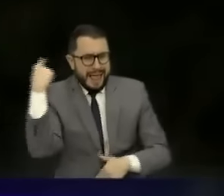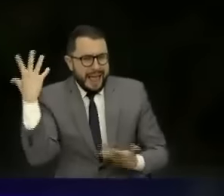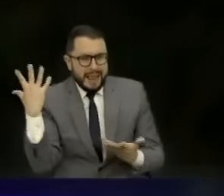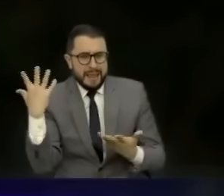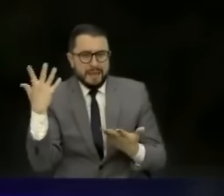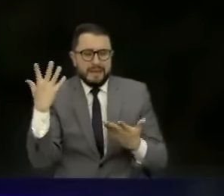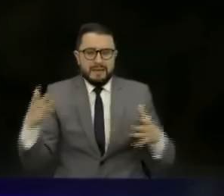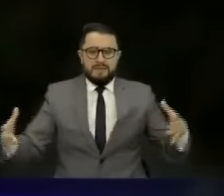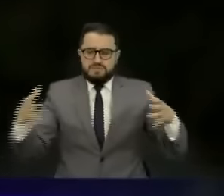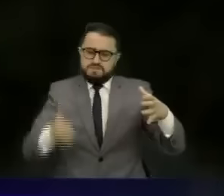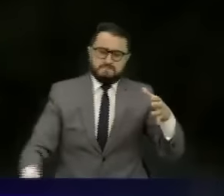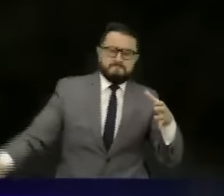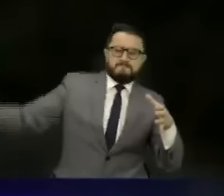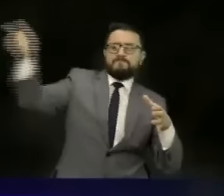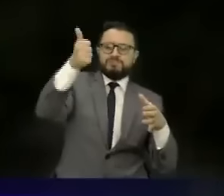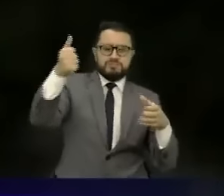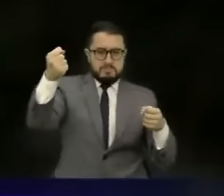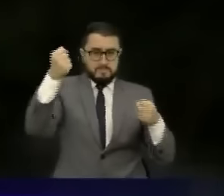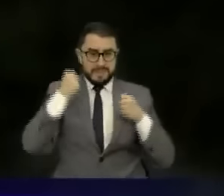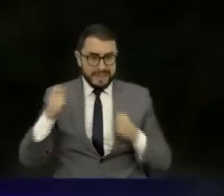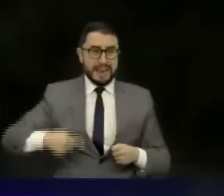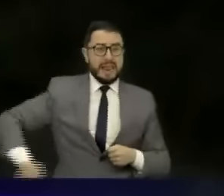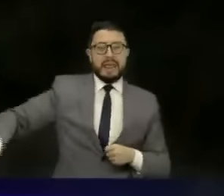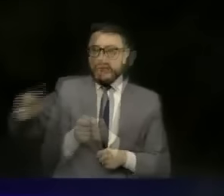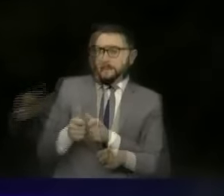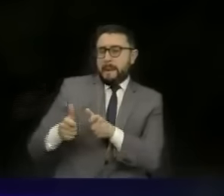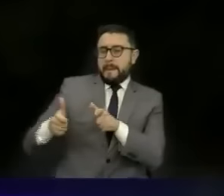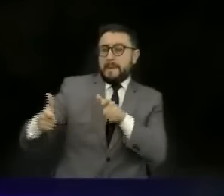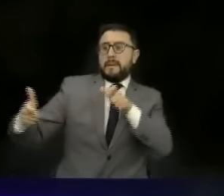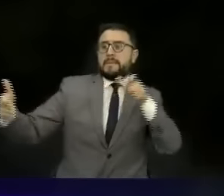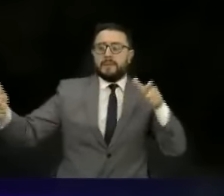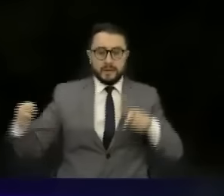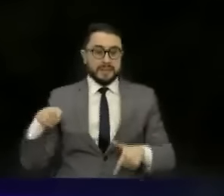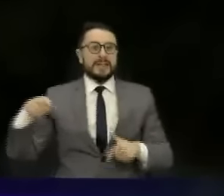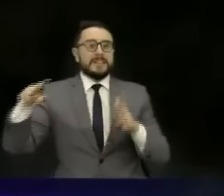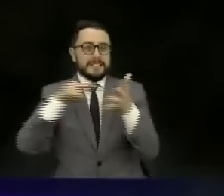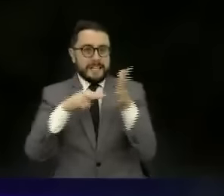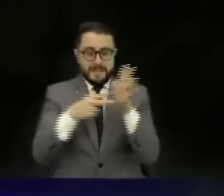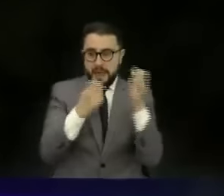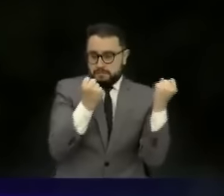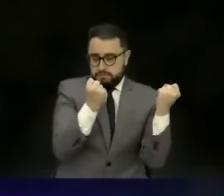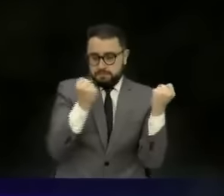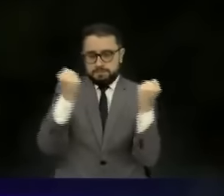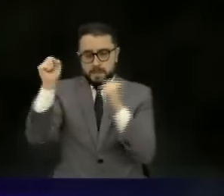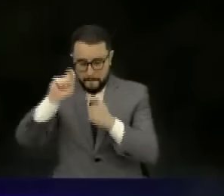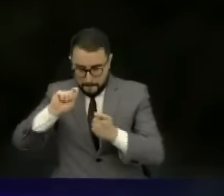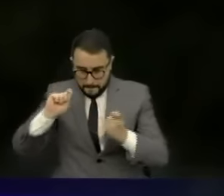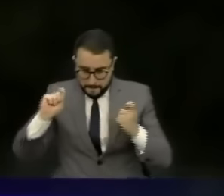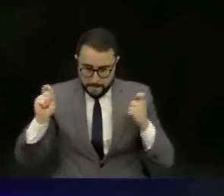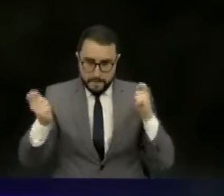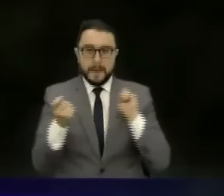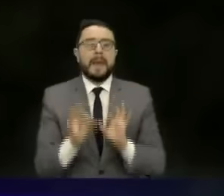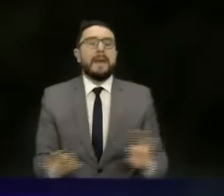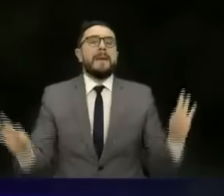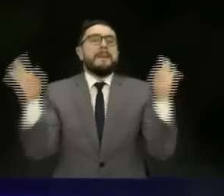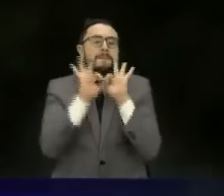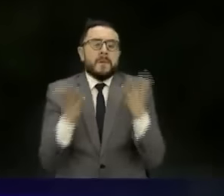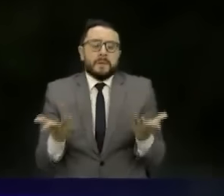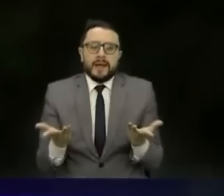en jefe de las fuerzas militares de Colombia. Es un cambio sustancial. Y eso se ha